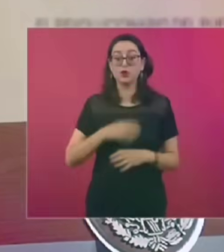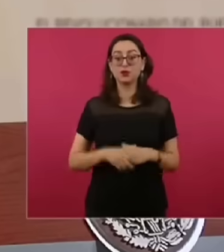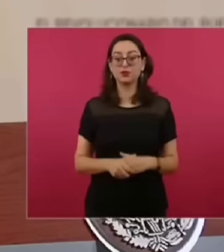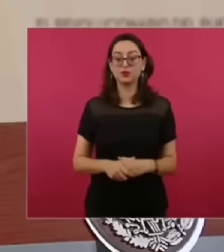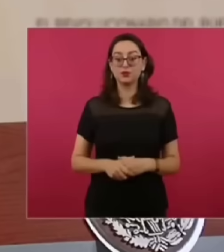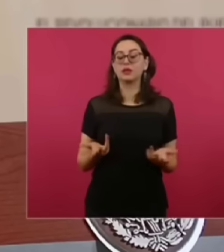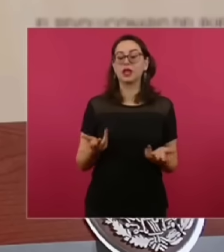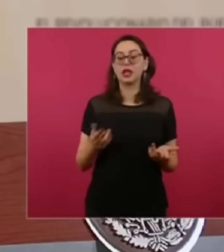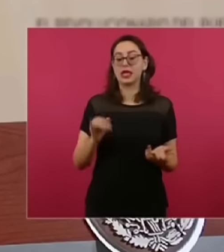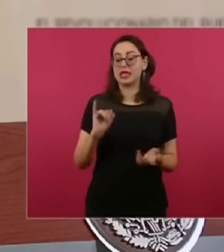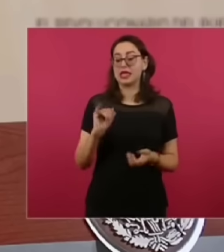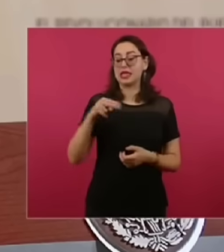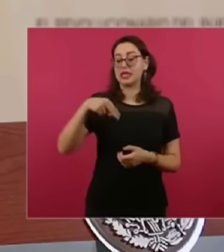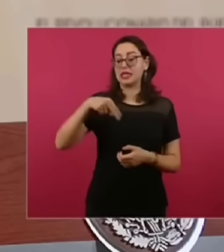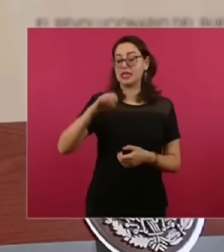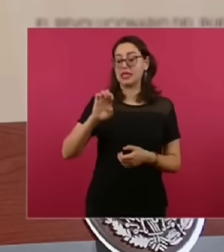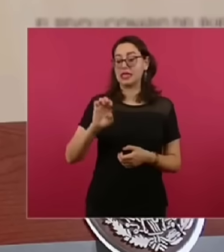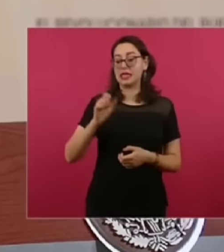el INEGI,